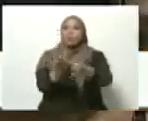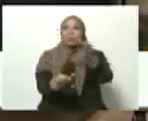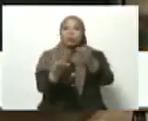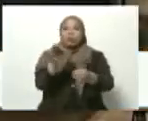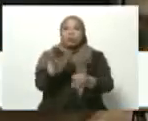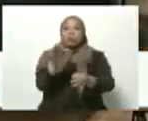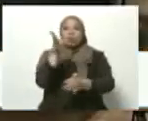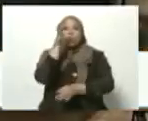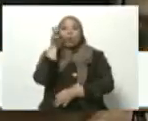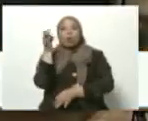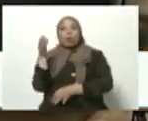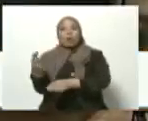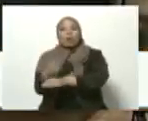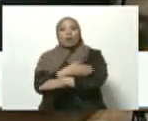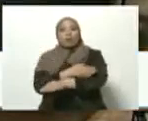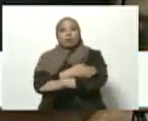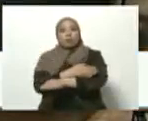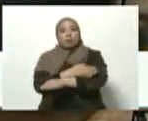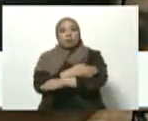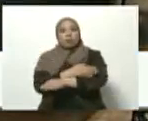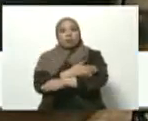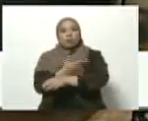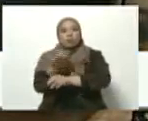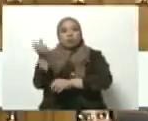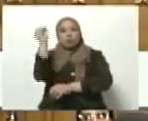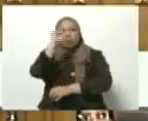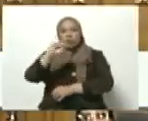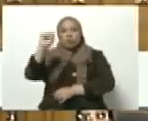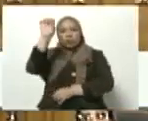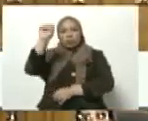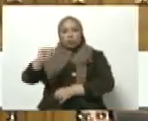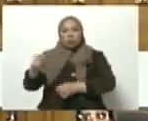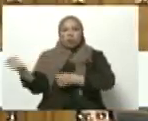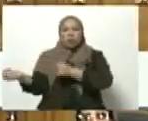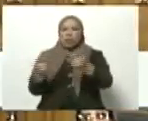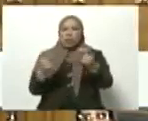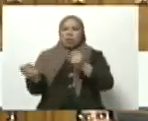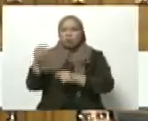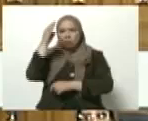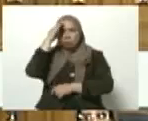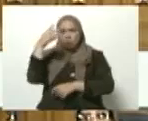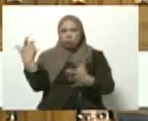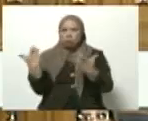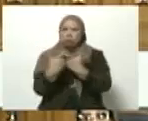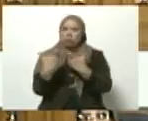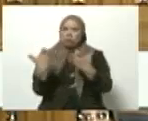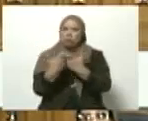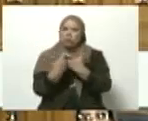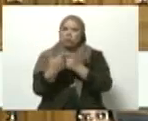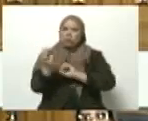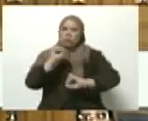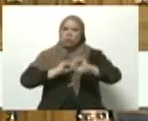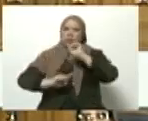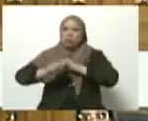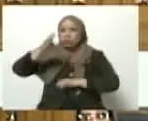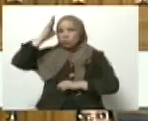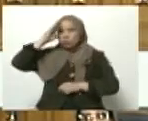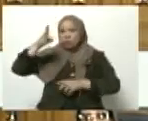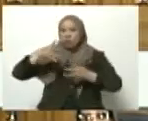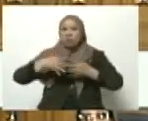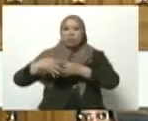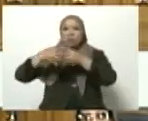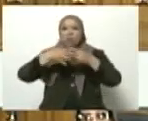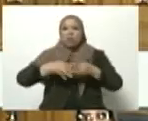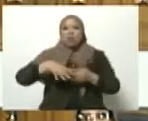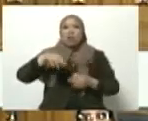Venezuela estaba preparando un ataque a Cabo Verde, iba a enviar tropas a Cabo Verde, que iba a ser una combinación de un ataque multinacional de Irán,